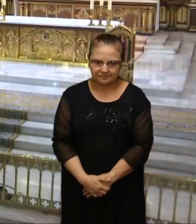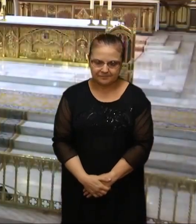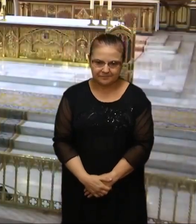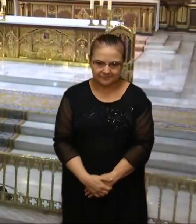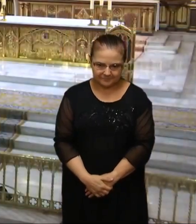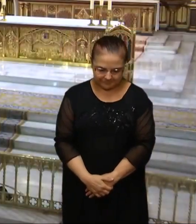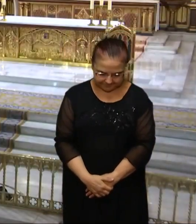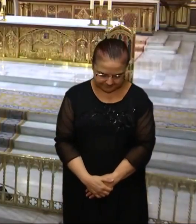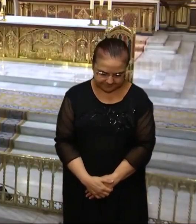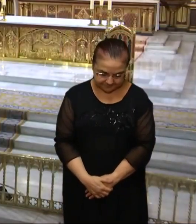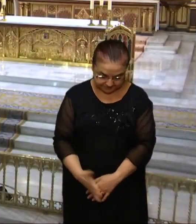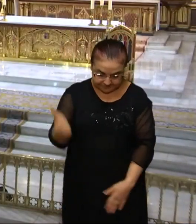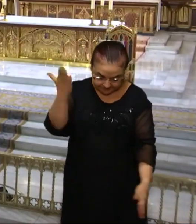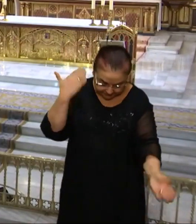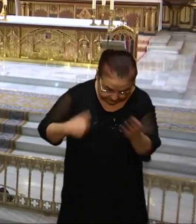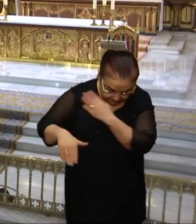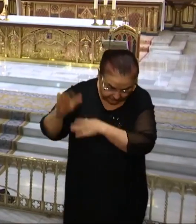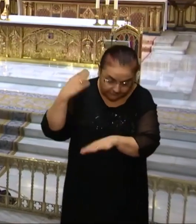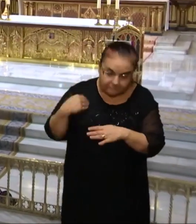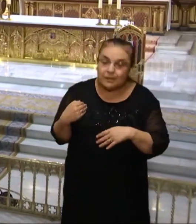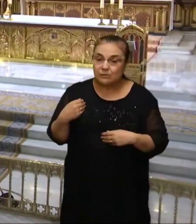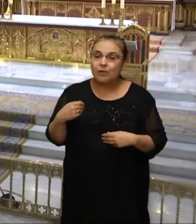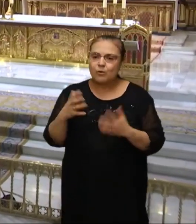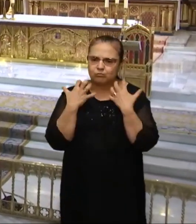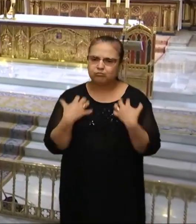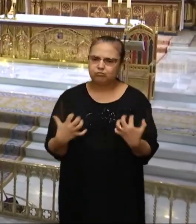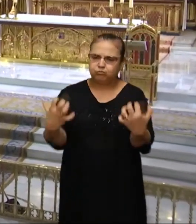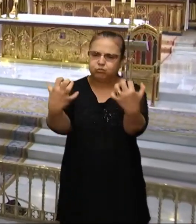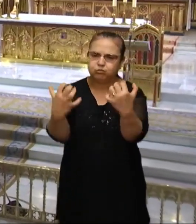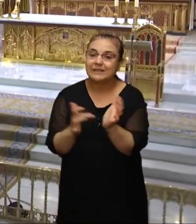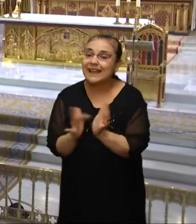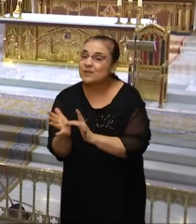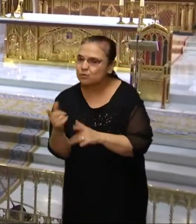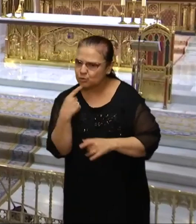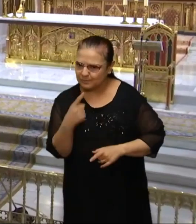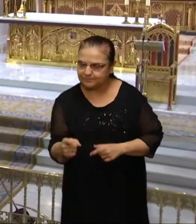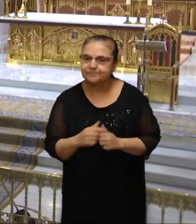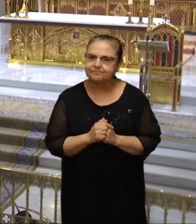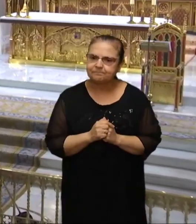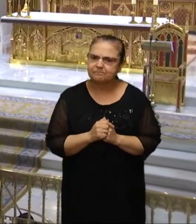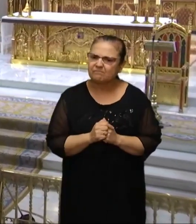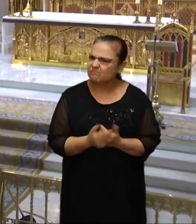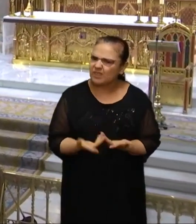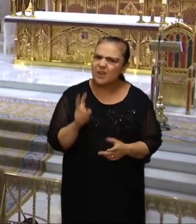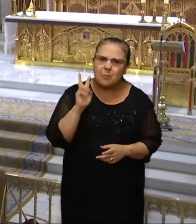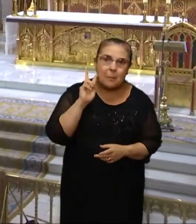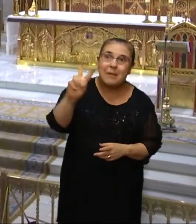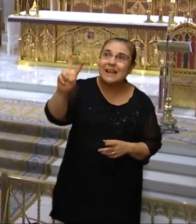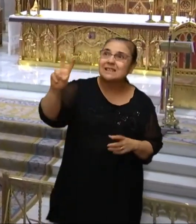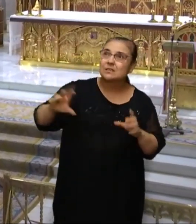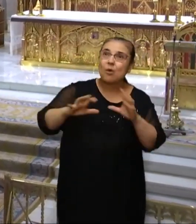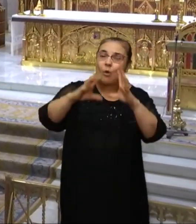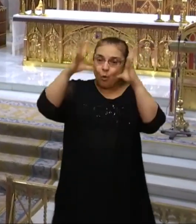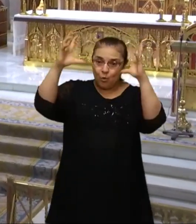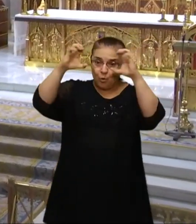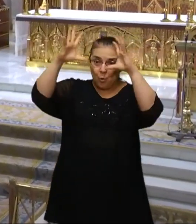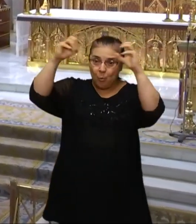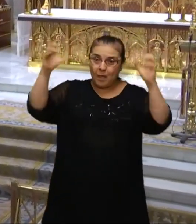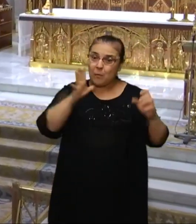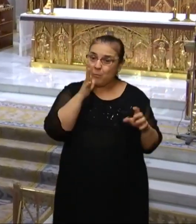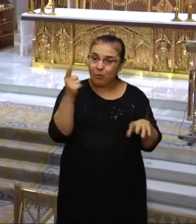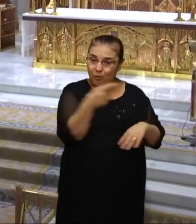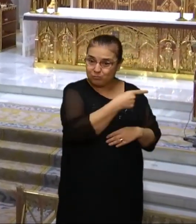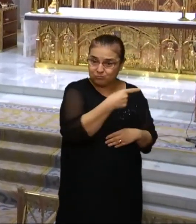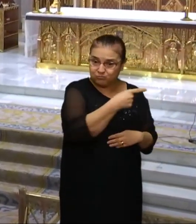Lucas en aquel tiempo decía Jesús a la gente cuando veis subir una nube por el poniente decís